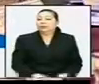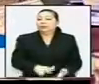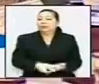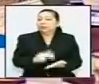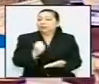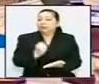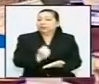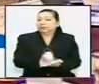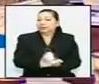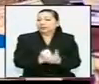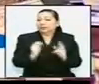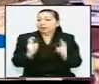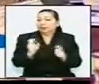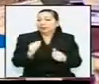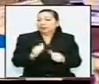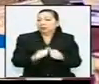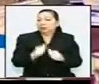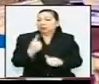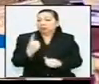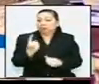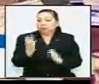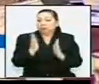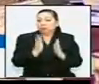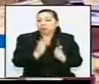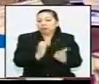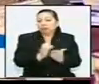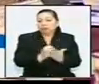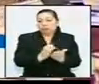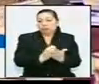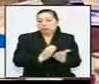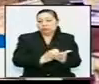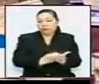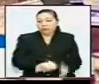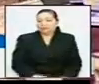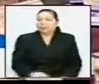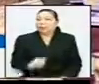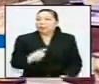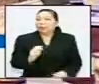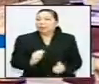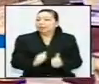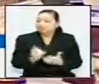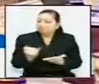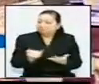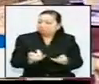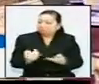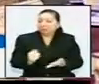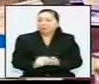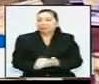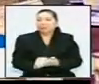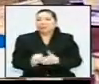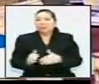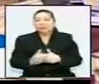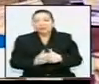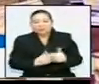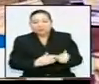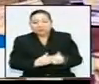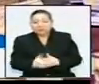aprobó el texto de la adenda número 1 al contrato de la concesión para el diseño, financiamiento,